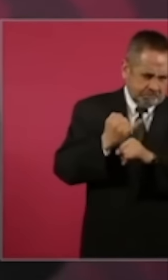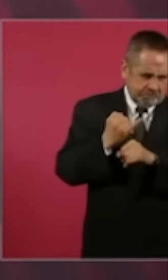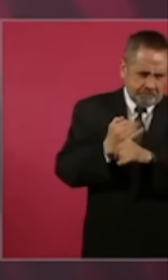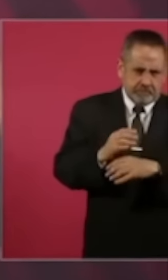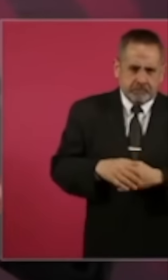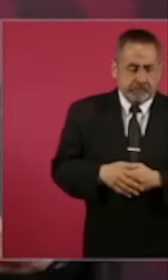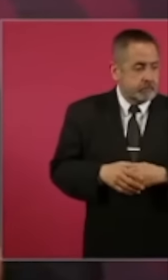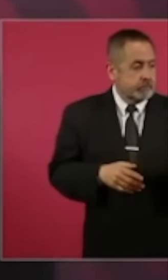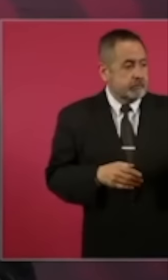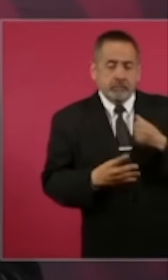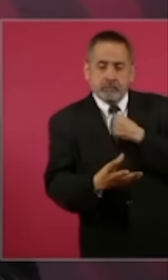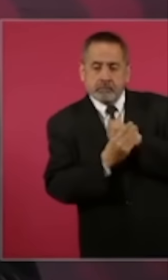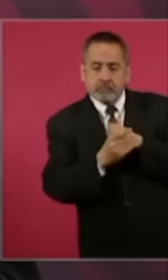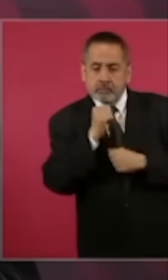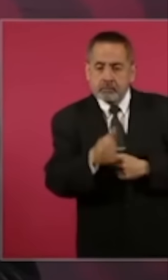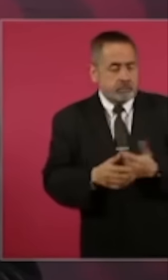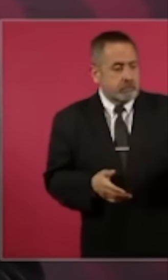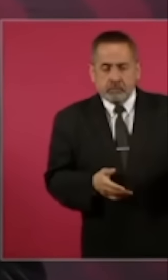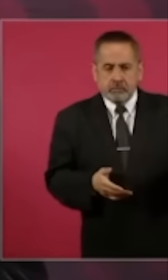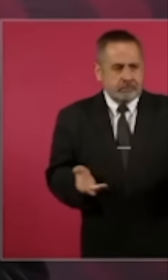No nos han dado permiso,